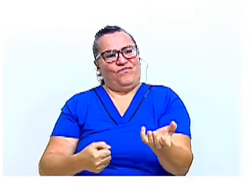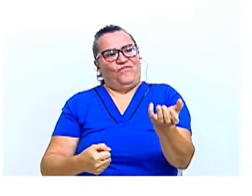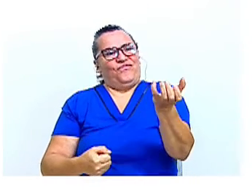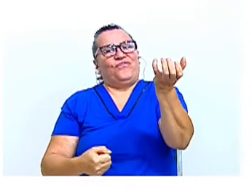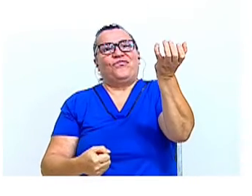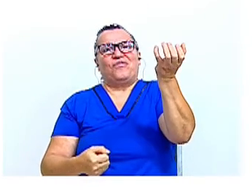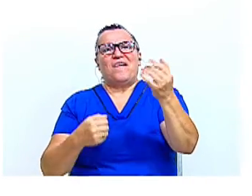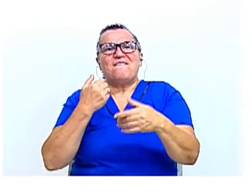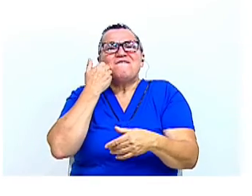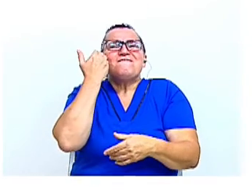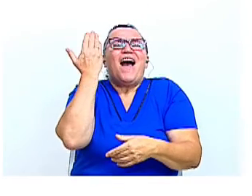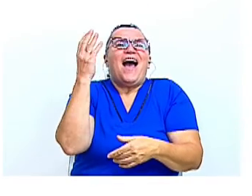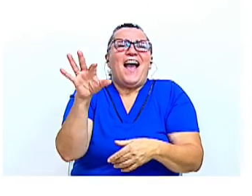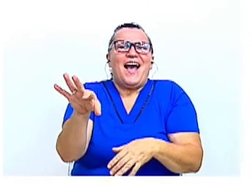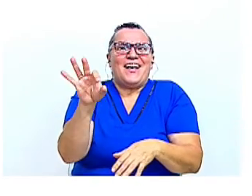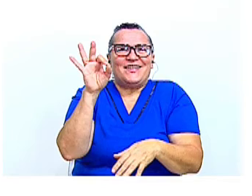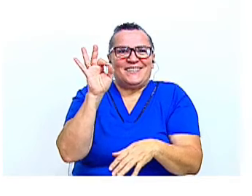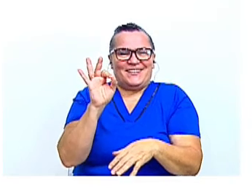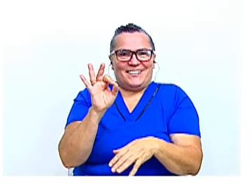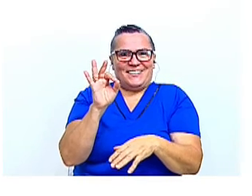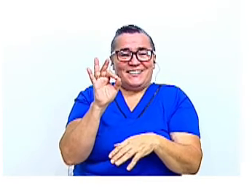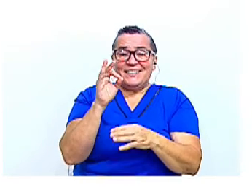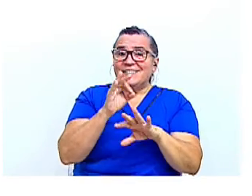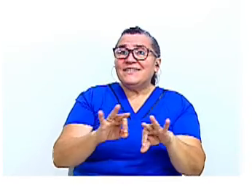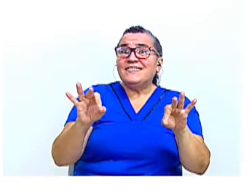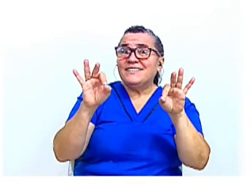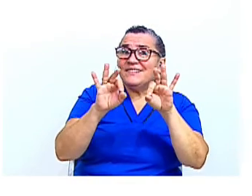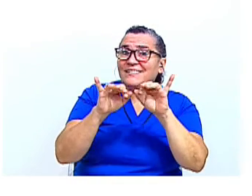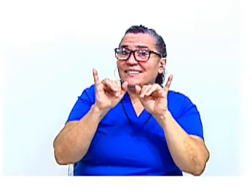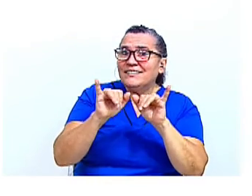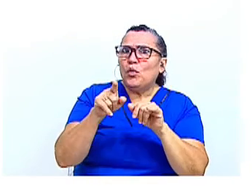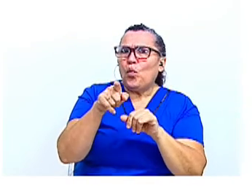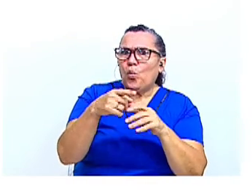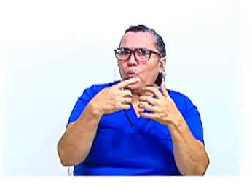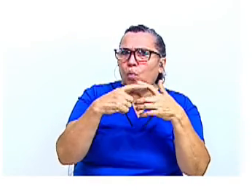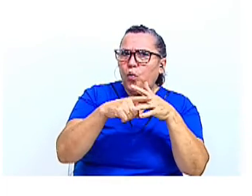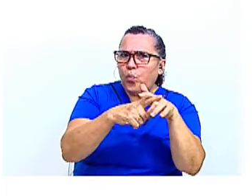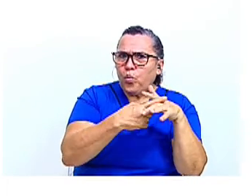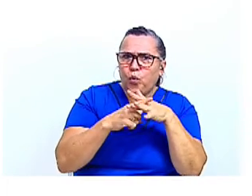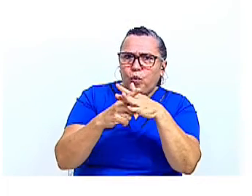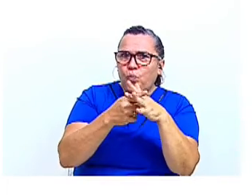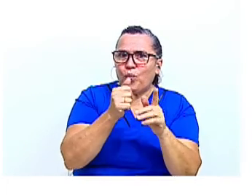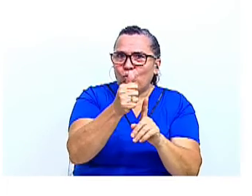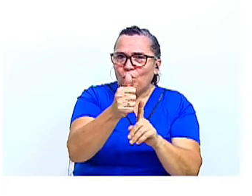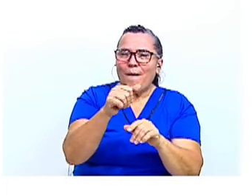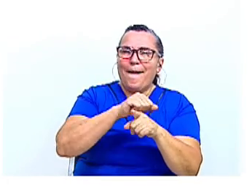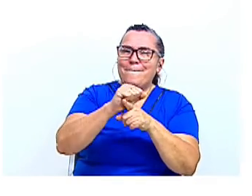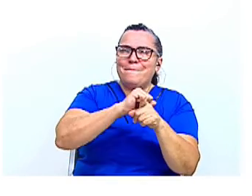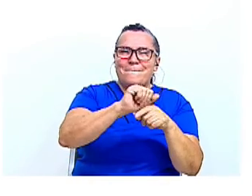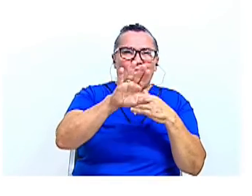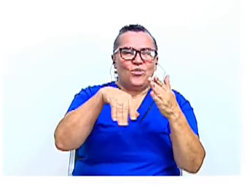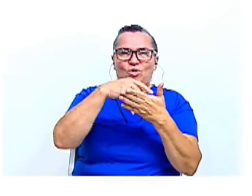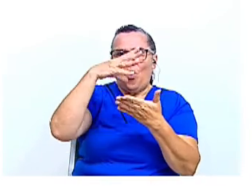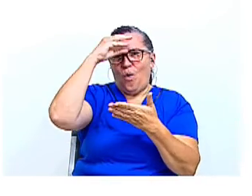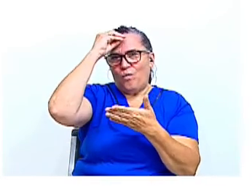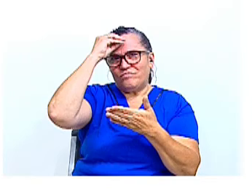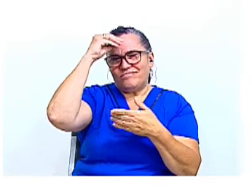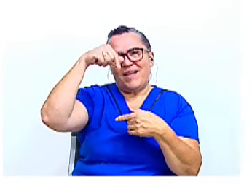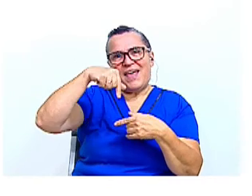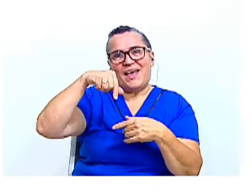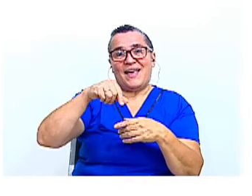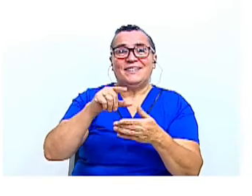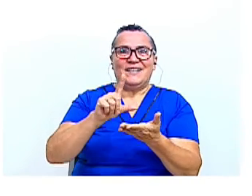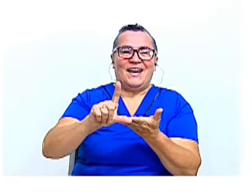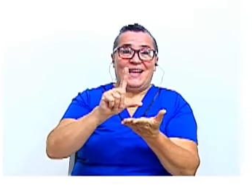fácil obtención, pero es importante que las puedan fabricar para que así pongan en práctica todo lo aprendido en esta